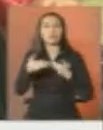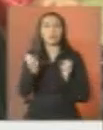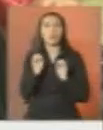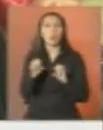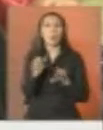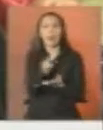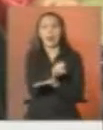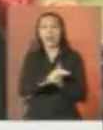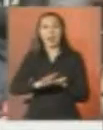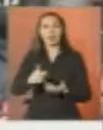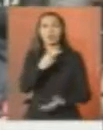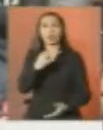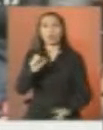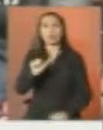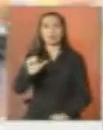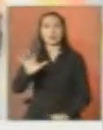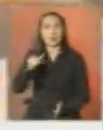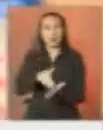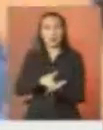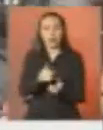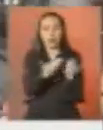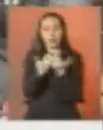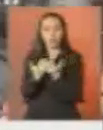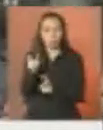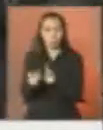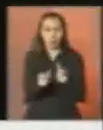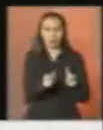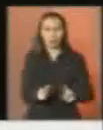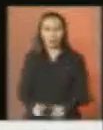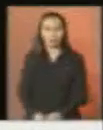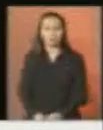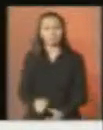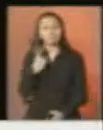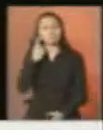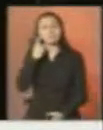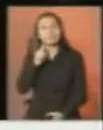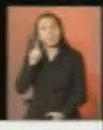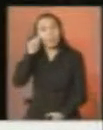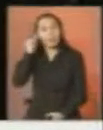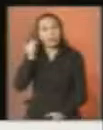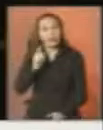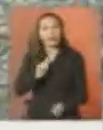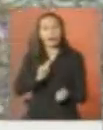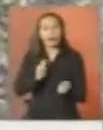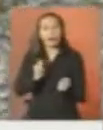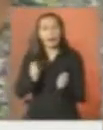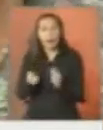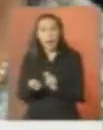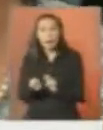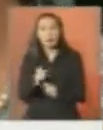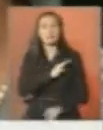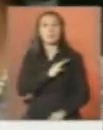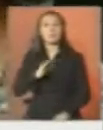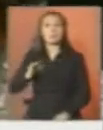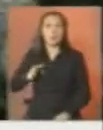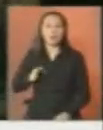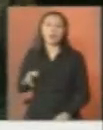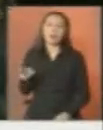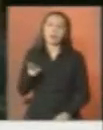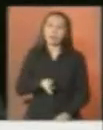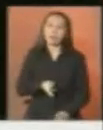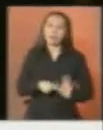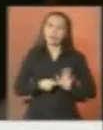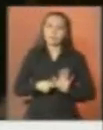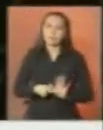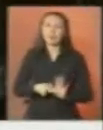decir, 265.000 estudiantes. Pero la idea ha ido variando y desde el ministerio han vuelto a dar